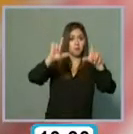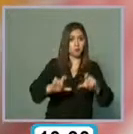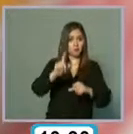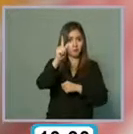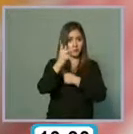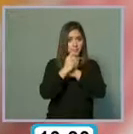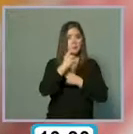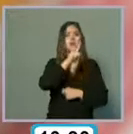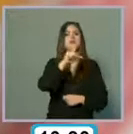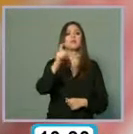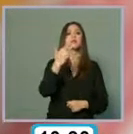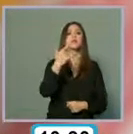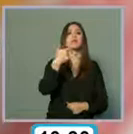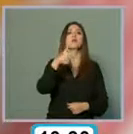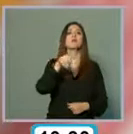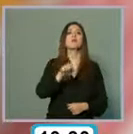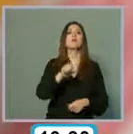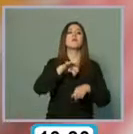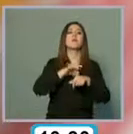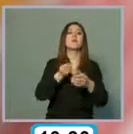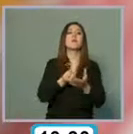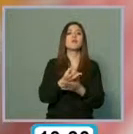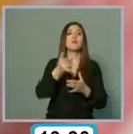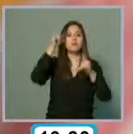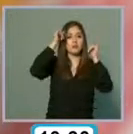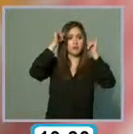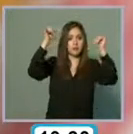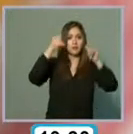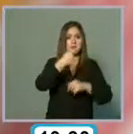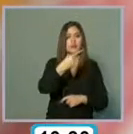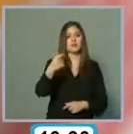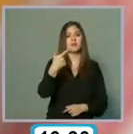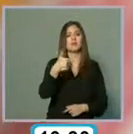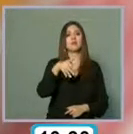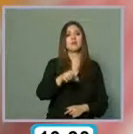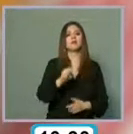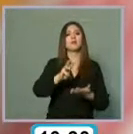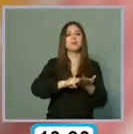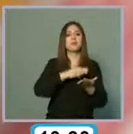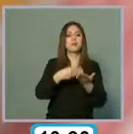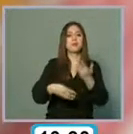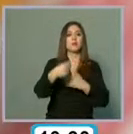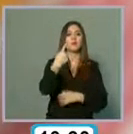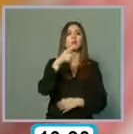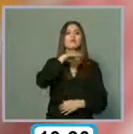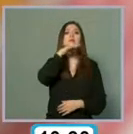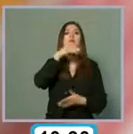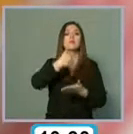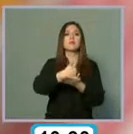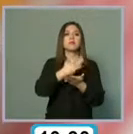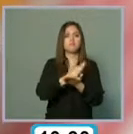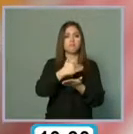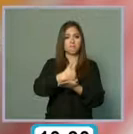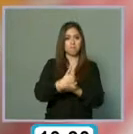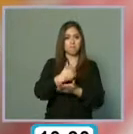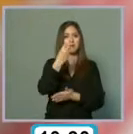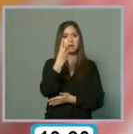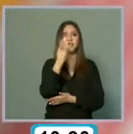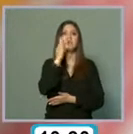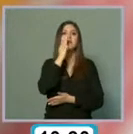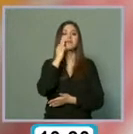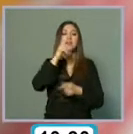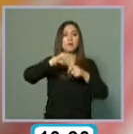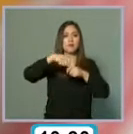necesitamos 750 gramos de carne molida de res, 100 gramos de mantequilla, una cebolla finamente picada, 3